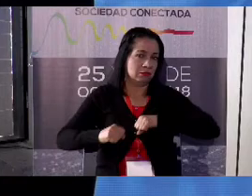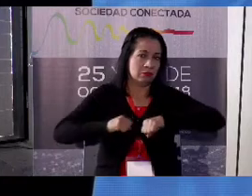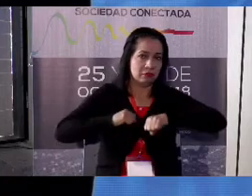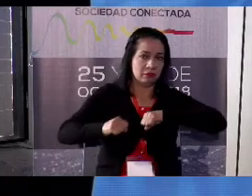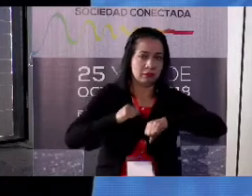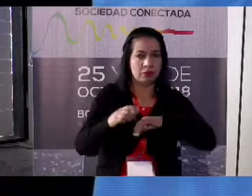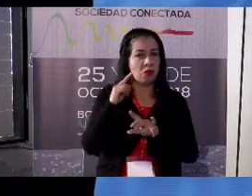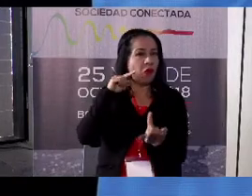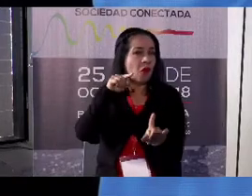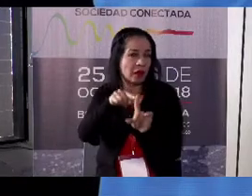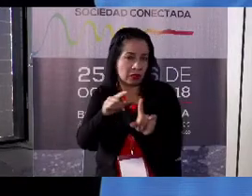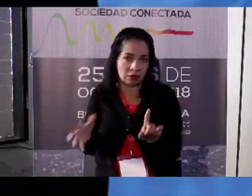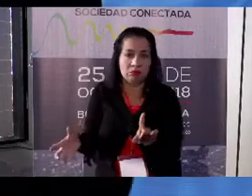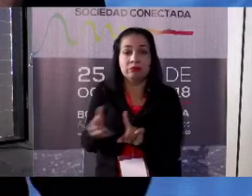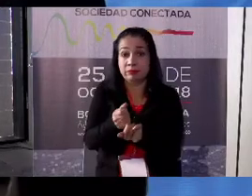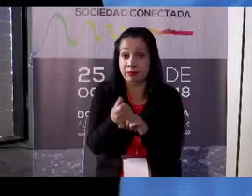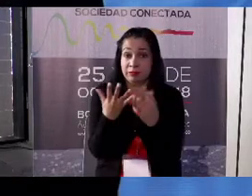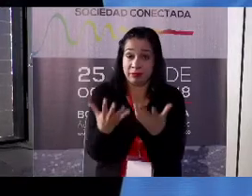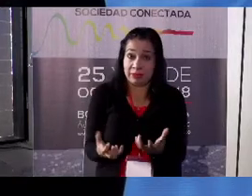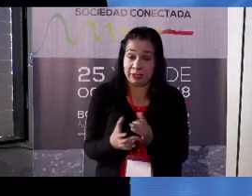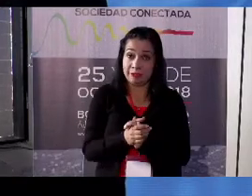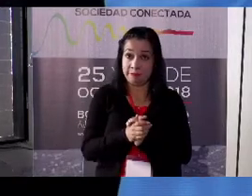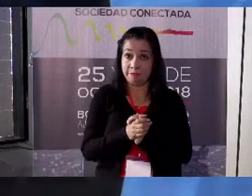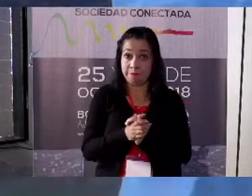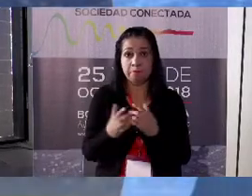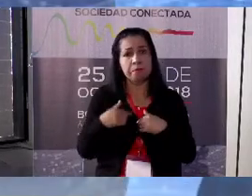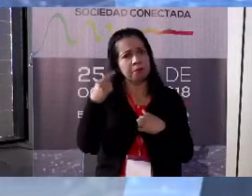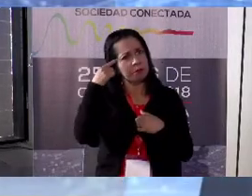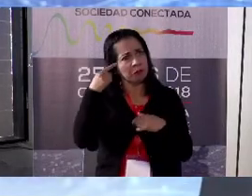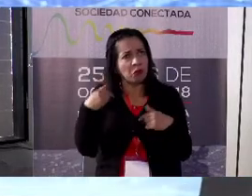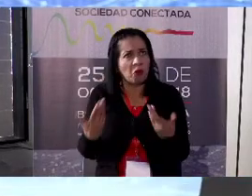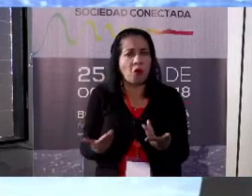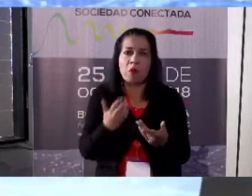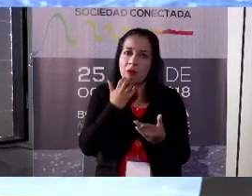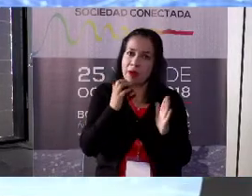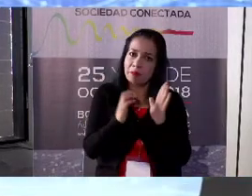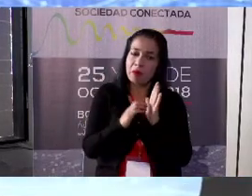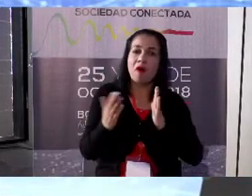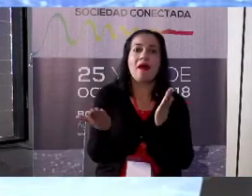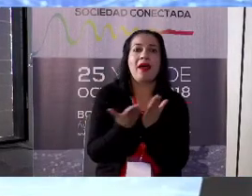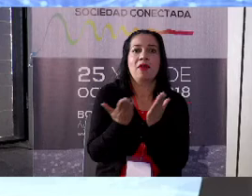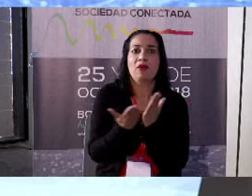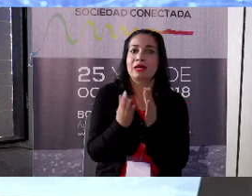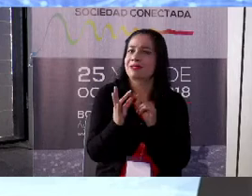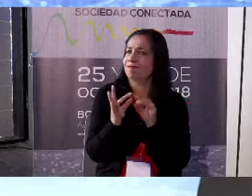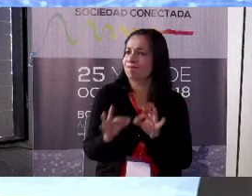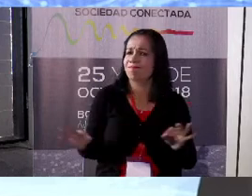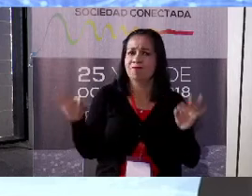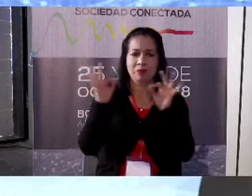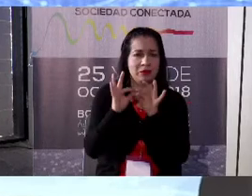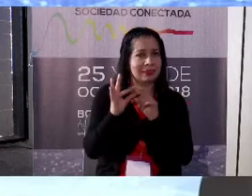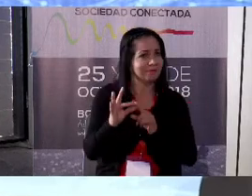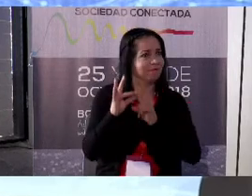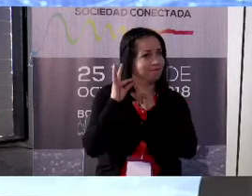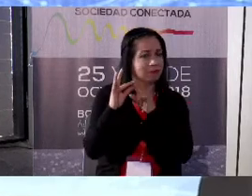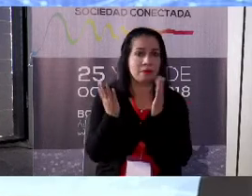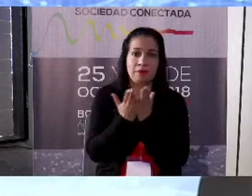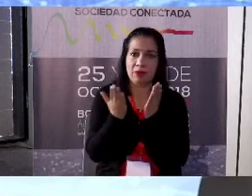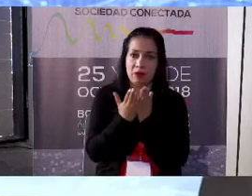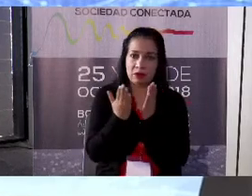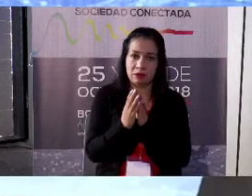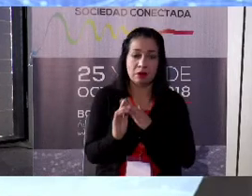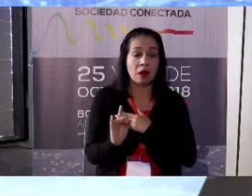que esto se se logre eh pensemos eso la educación la educación es primordial O sea no hacemos nada con